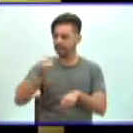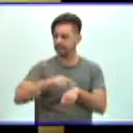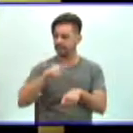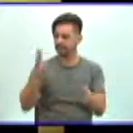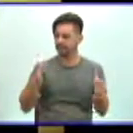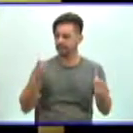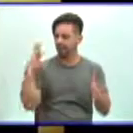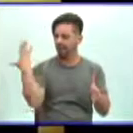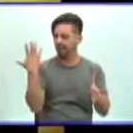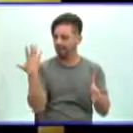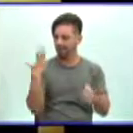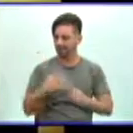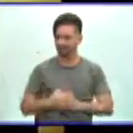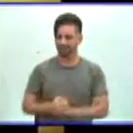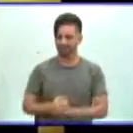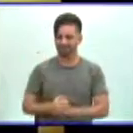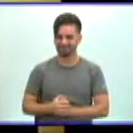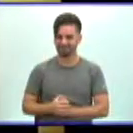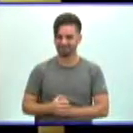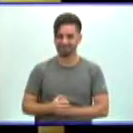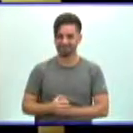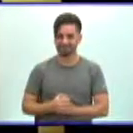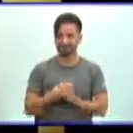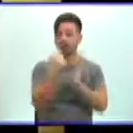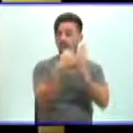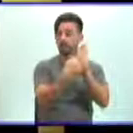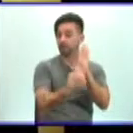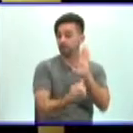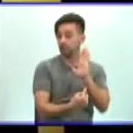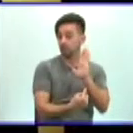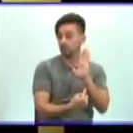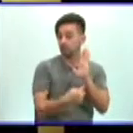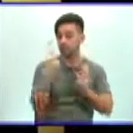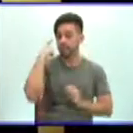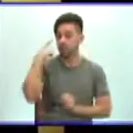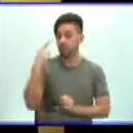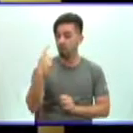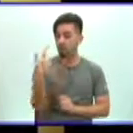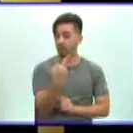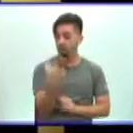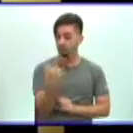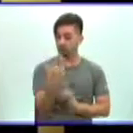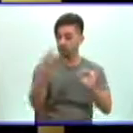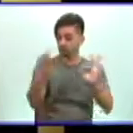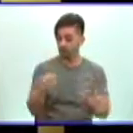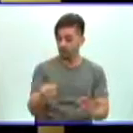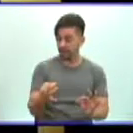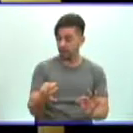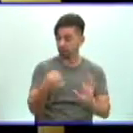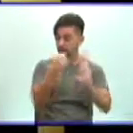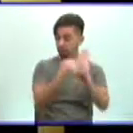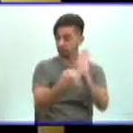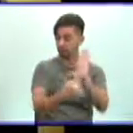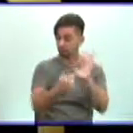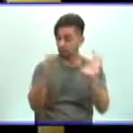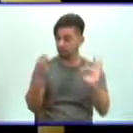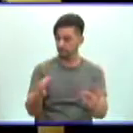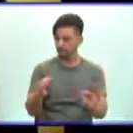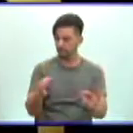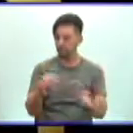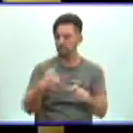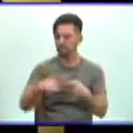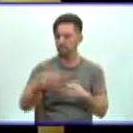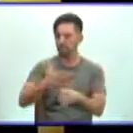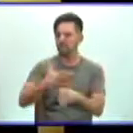y el tiempo, por supuesto, porque recuerda que son los mismos factores los que modifican uno u el otro. La diferencia está en el periodo